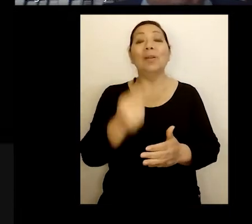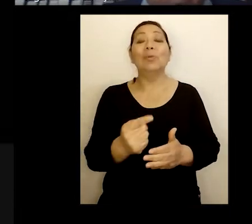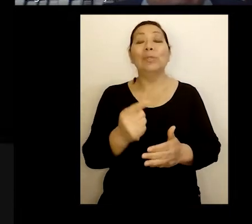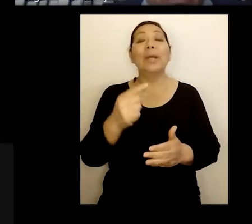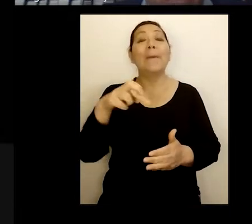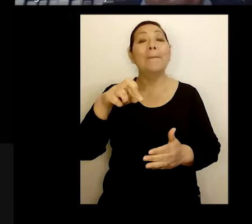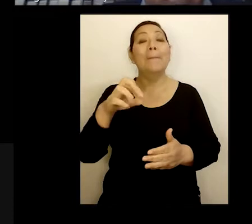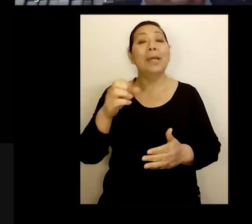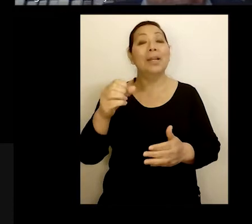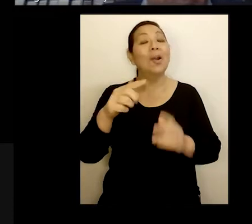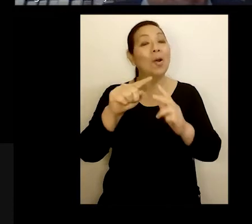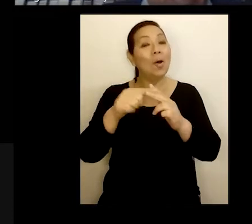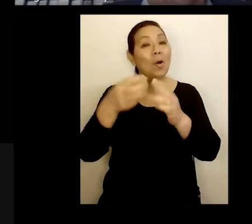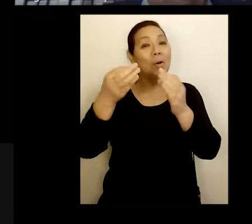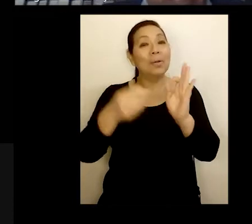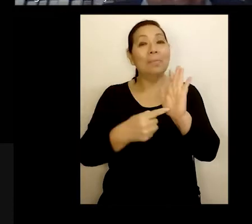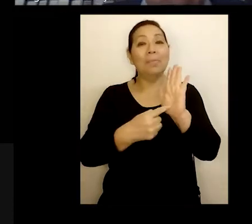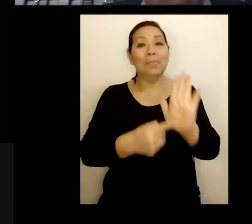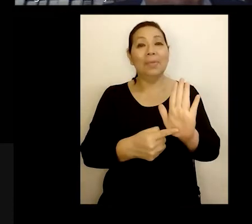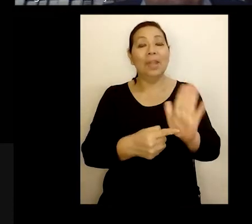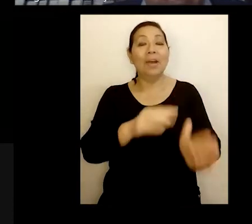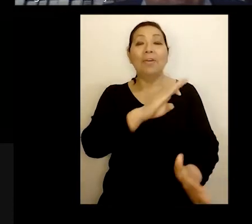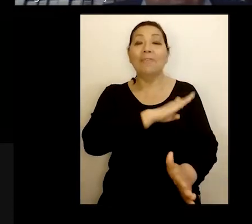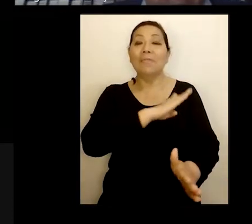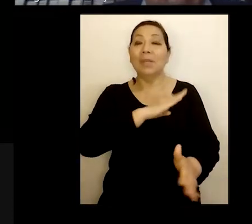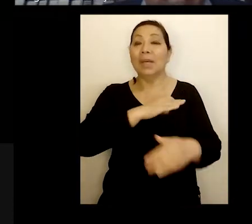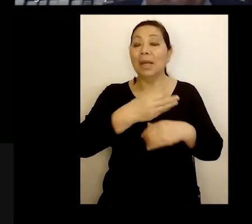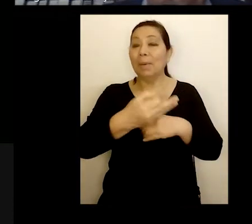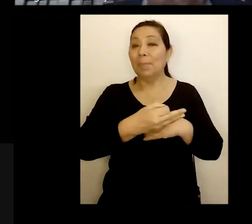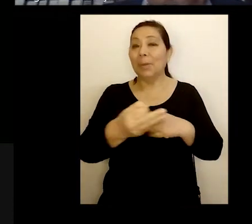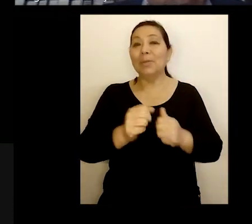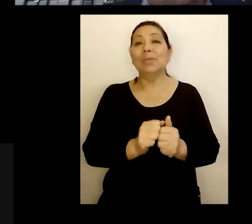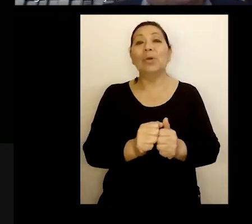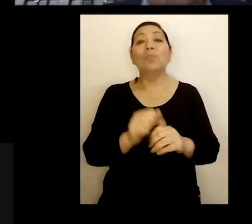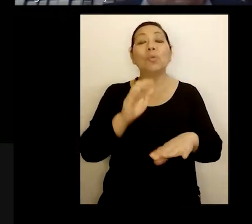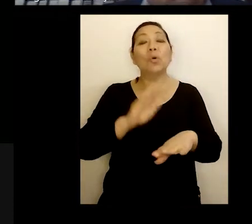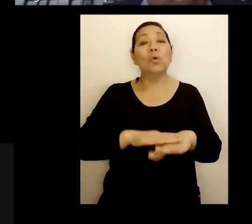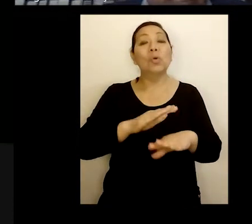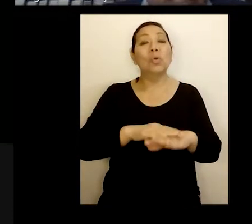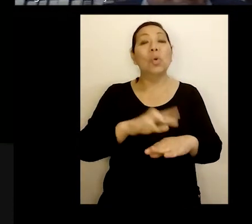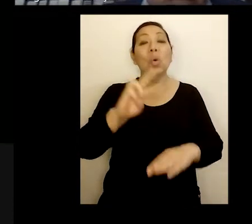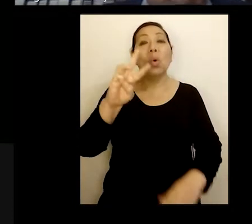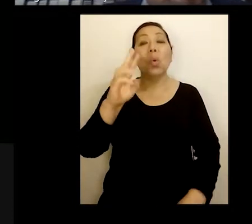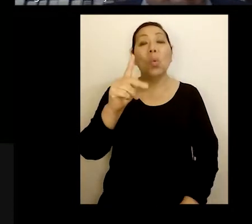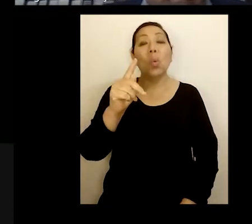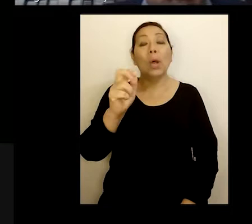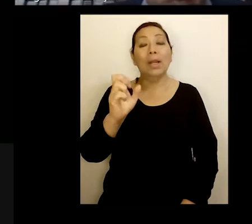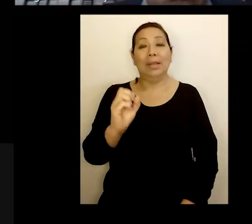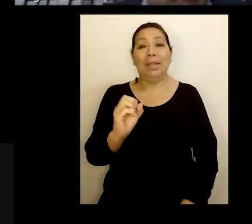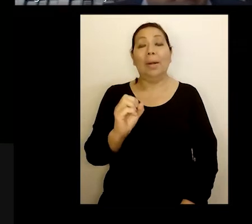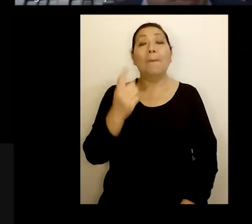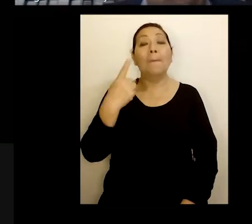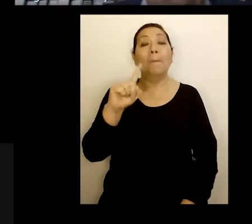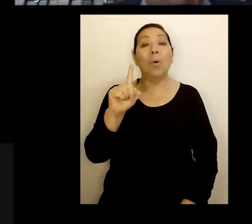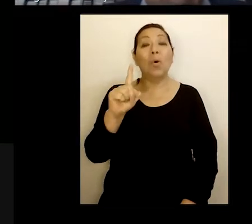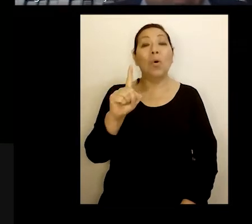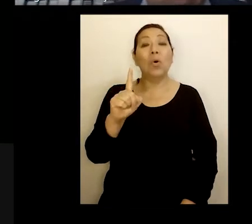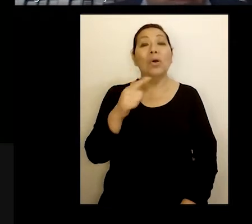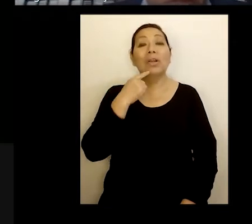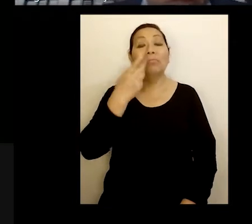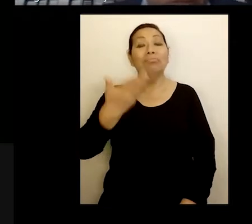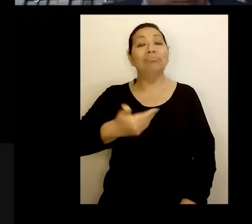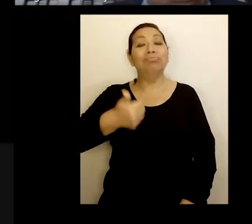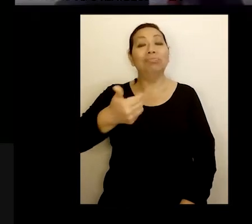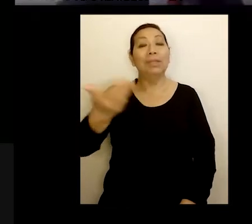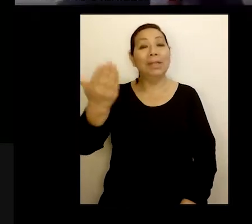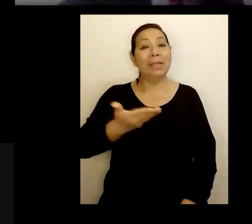penal originalmente presentada por la Fiscalía Provincial respecto a Walter Jave Guangal por el delito de enriquecimiento